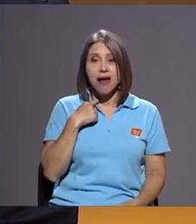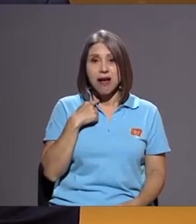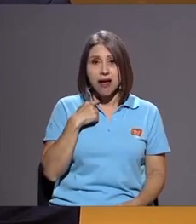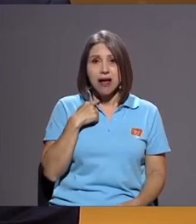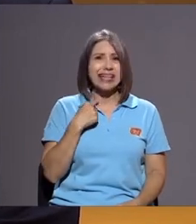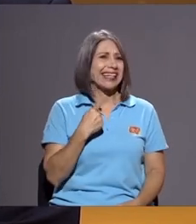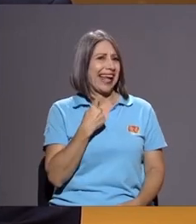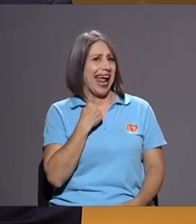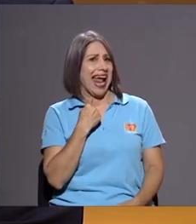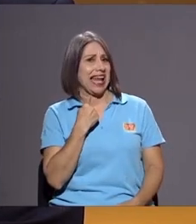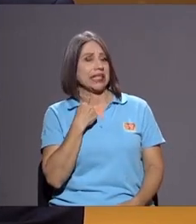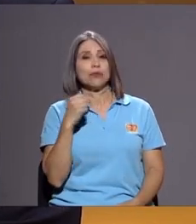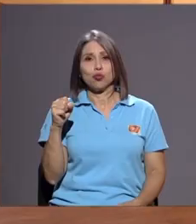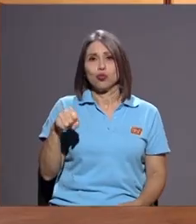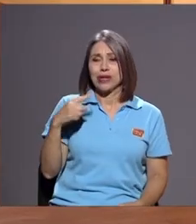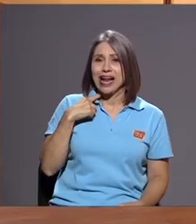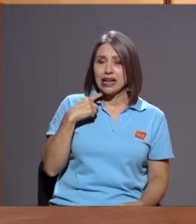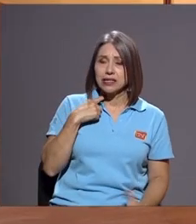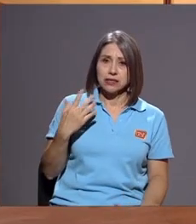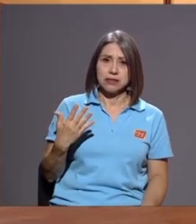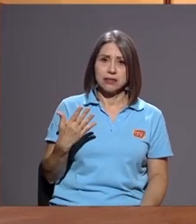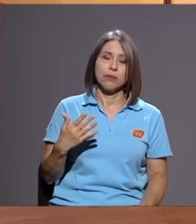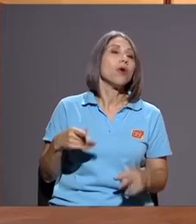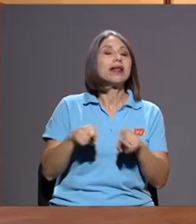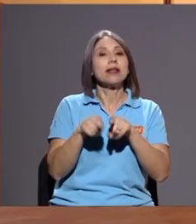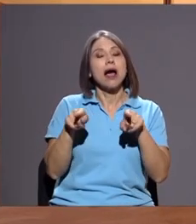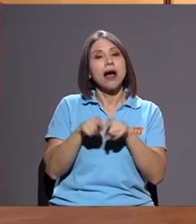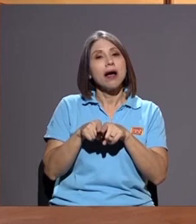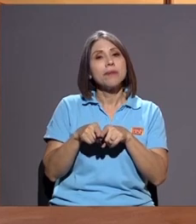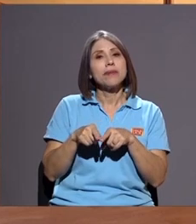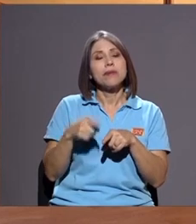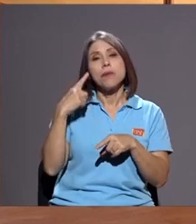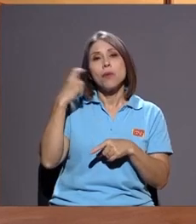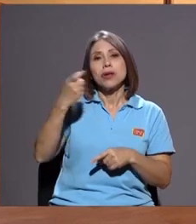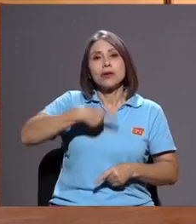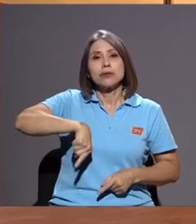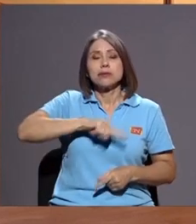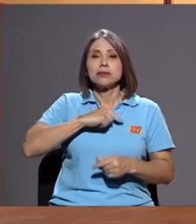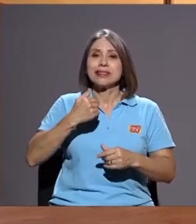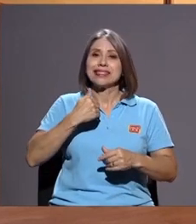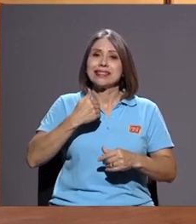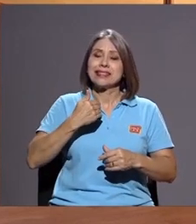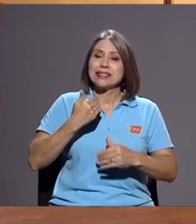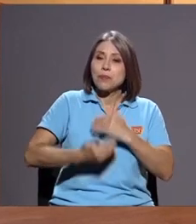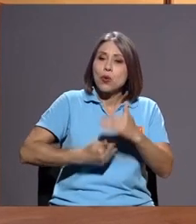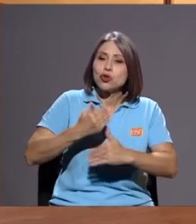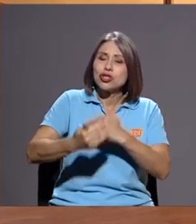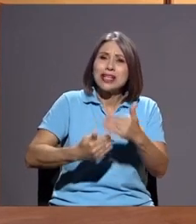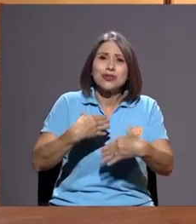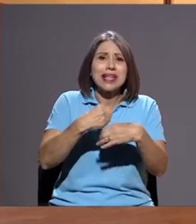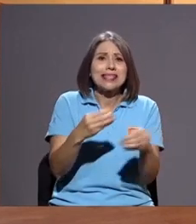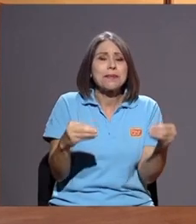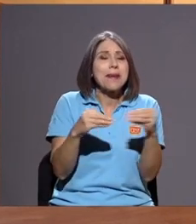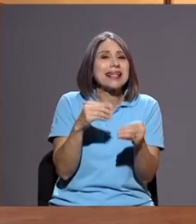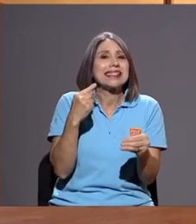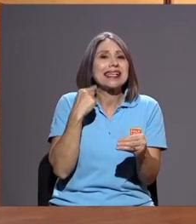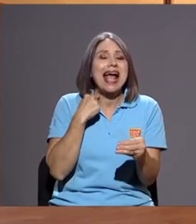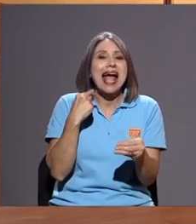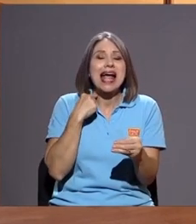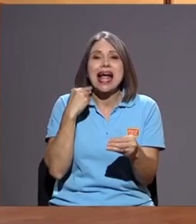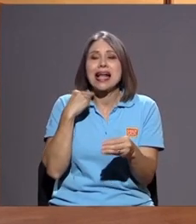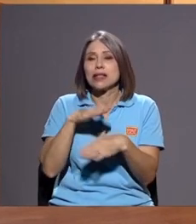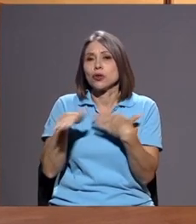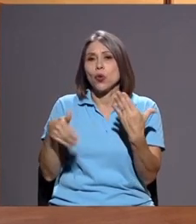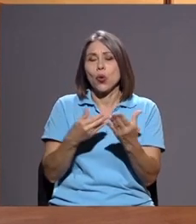y en vaina en bar de carísimos y en buena parte no es porque tenemos procesos que encarecen todos los del sector productivo